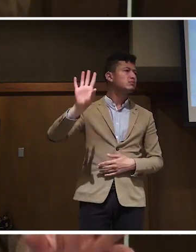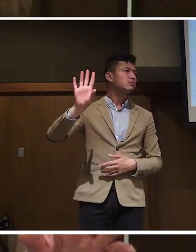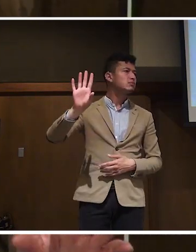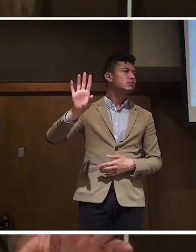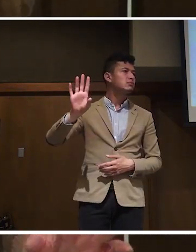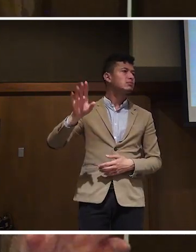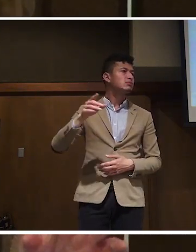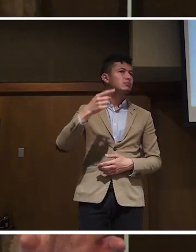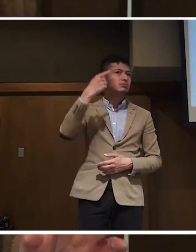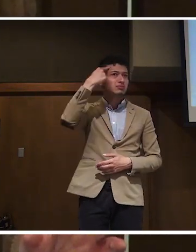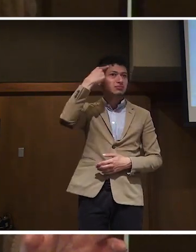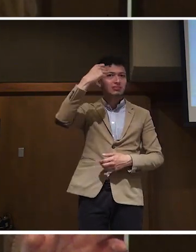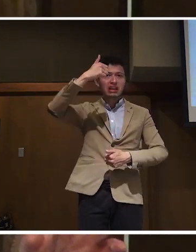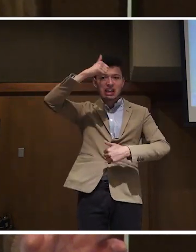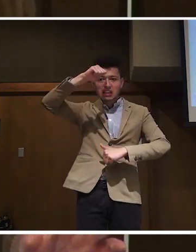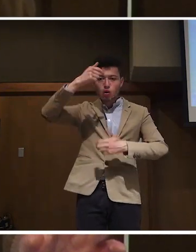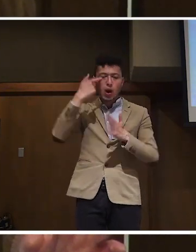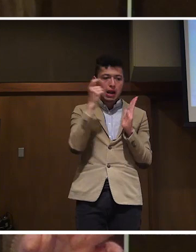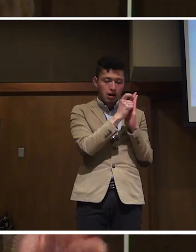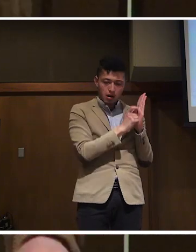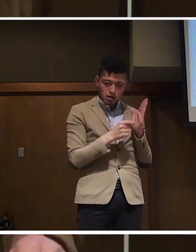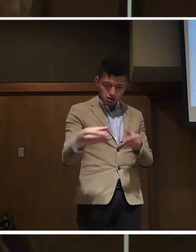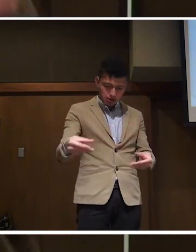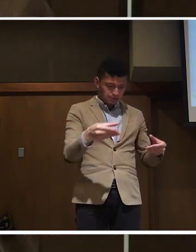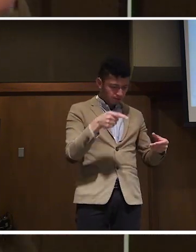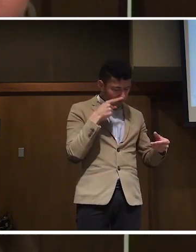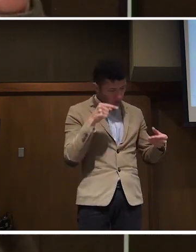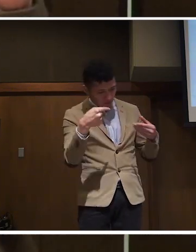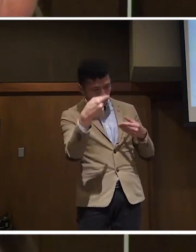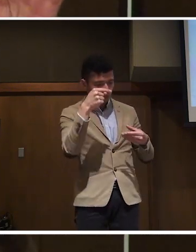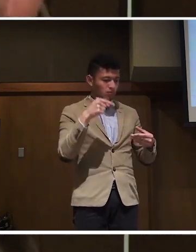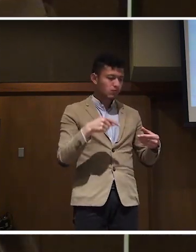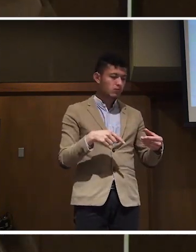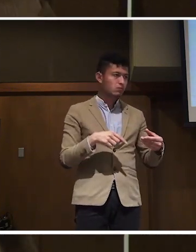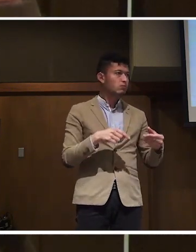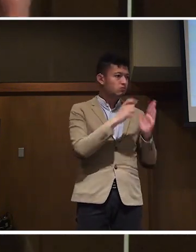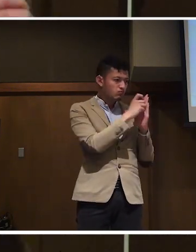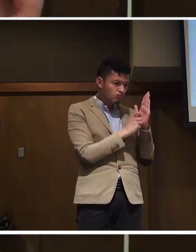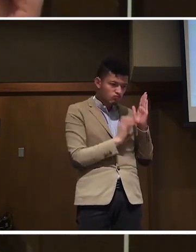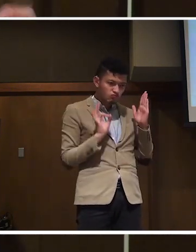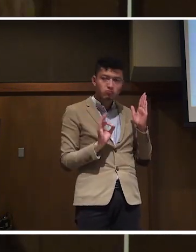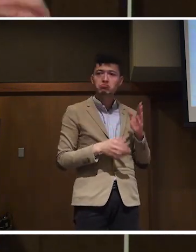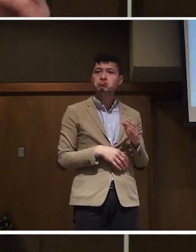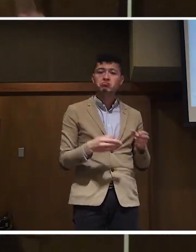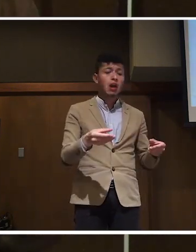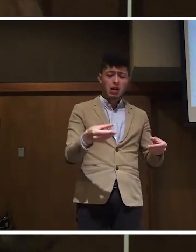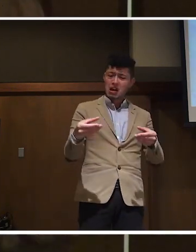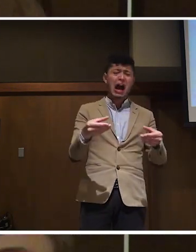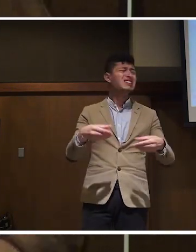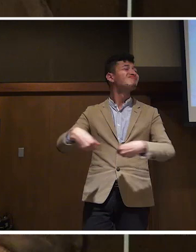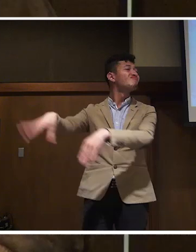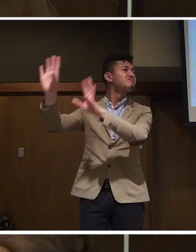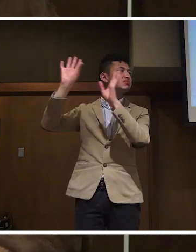muy inesperados que a veces han costado la pérdida de material patrimonial, material cultural